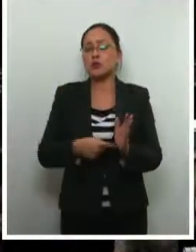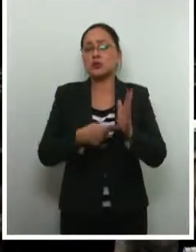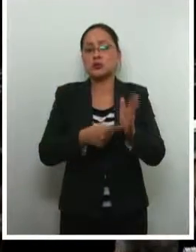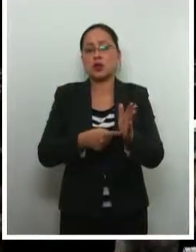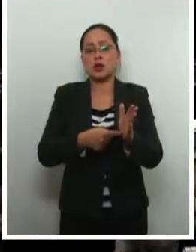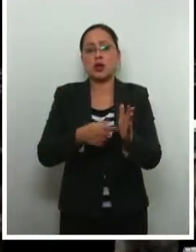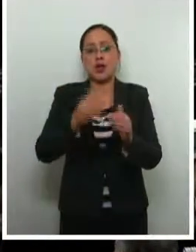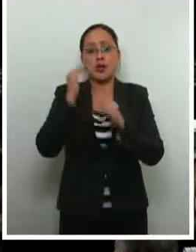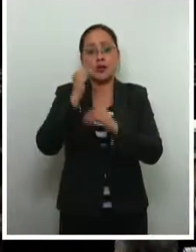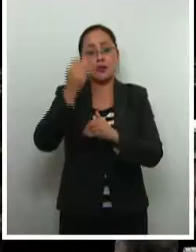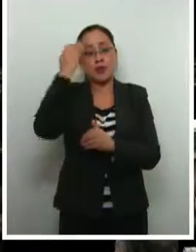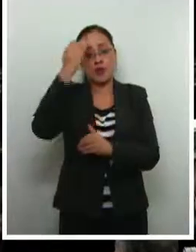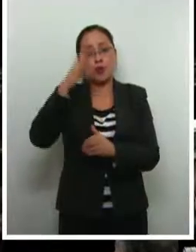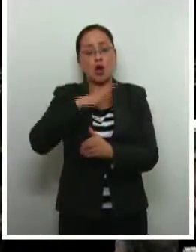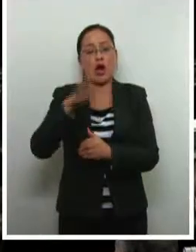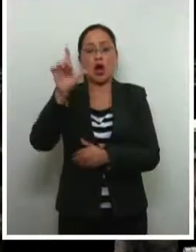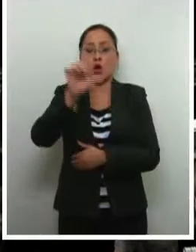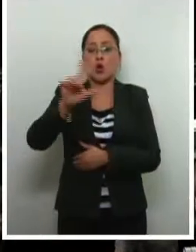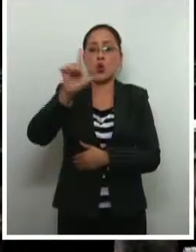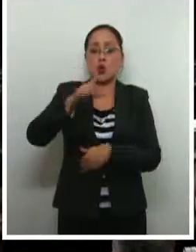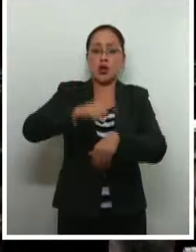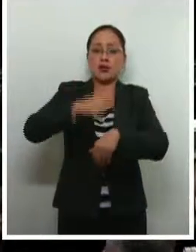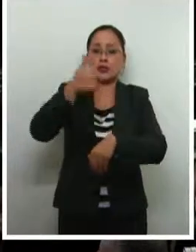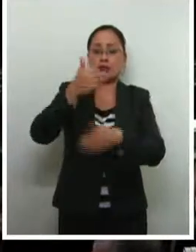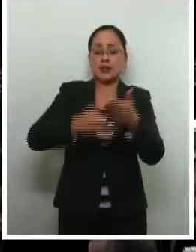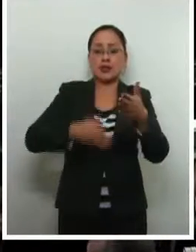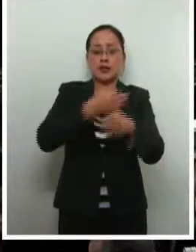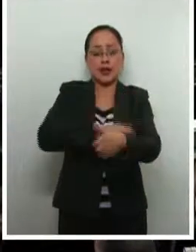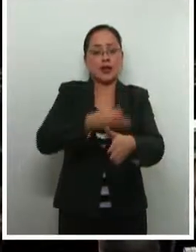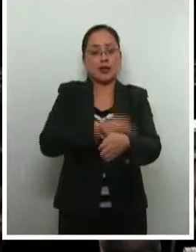será el lunes a las 18 horas.